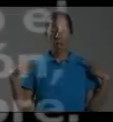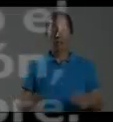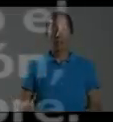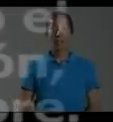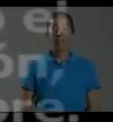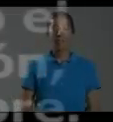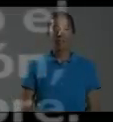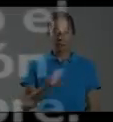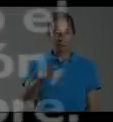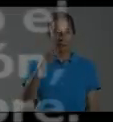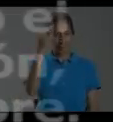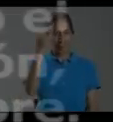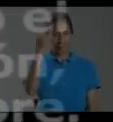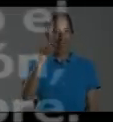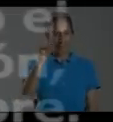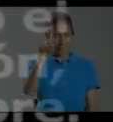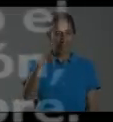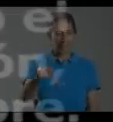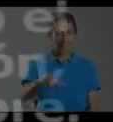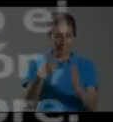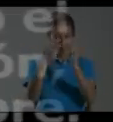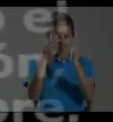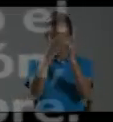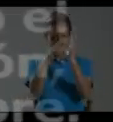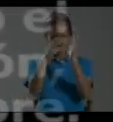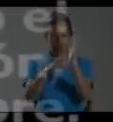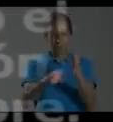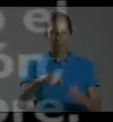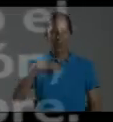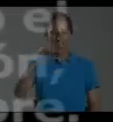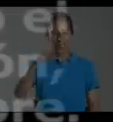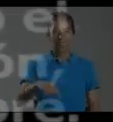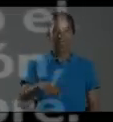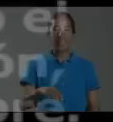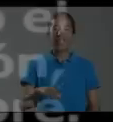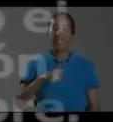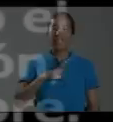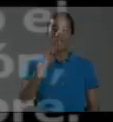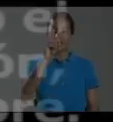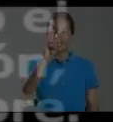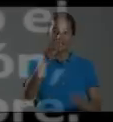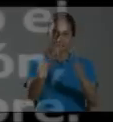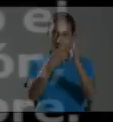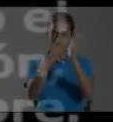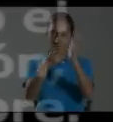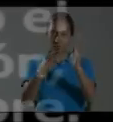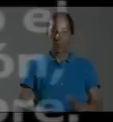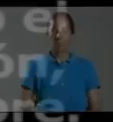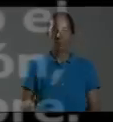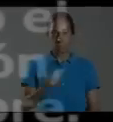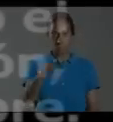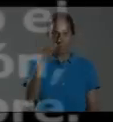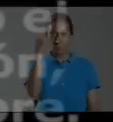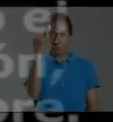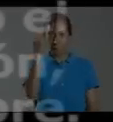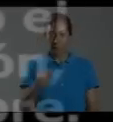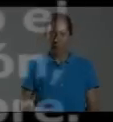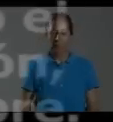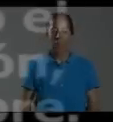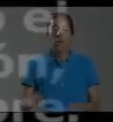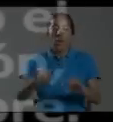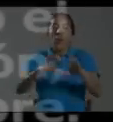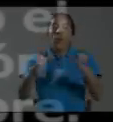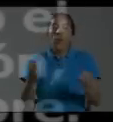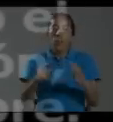Pero usted se sabe este capítulo. Este solo 3 versos tiene. ¿Usted se lo sabe o no? ¿Cómo empieza?